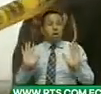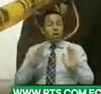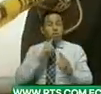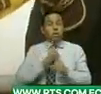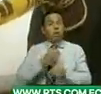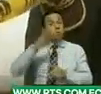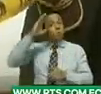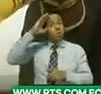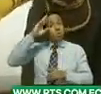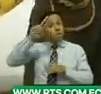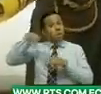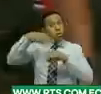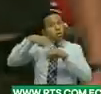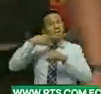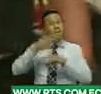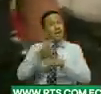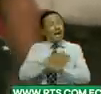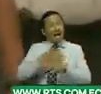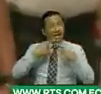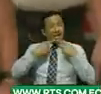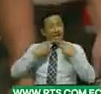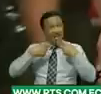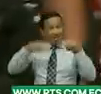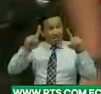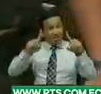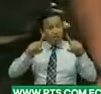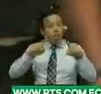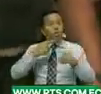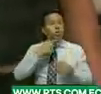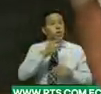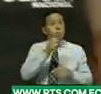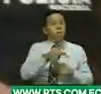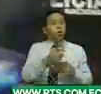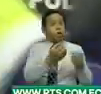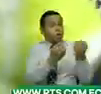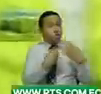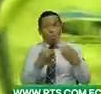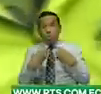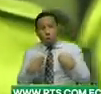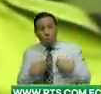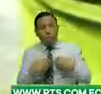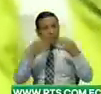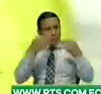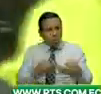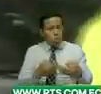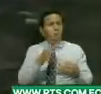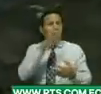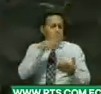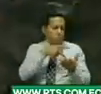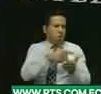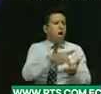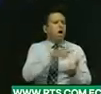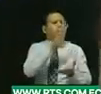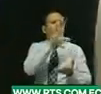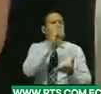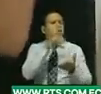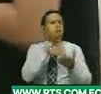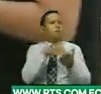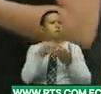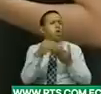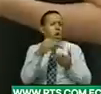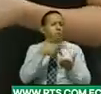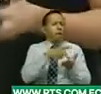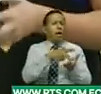el anuncio del pago de $50,000 a quien entregue información sobre los presuntos autores del crimen, se